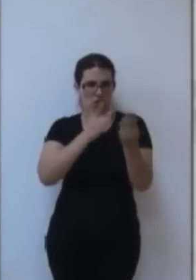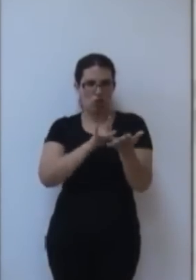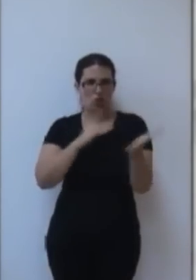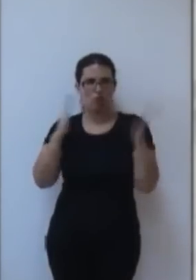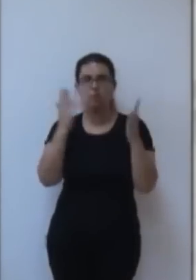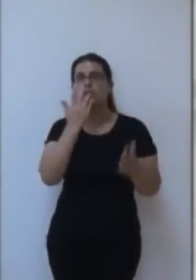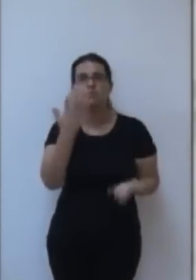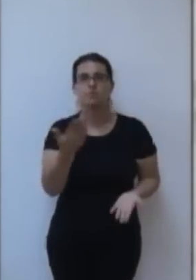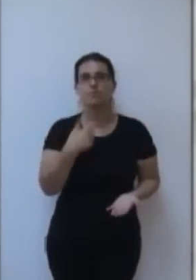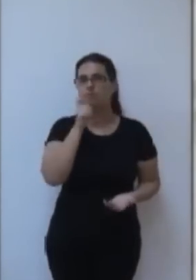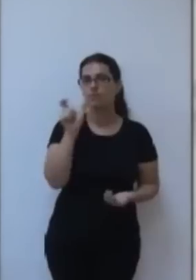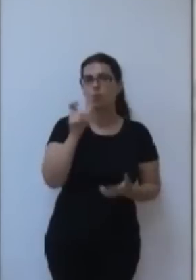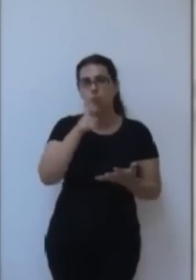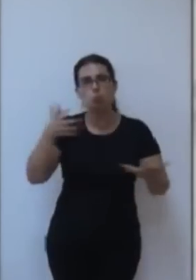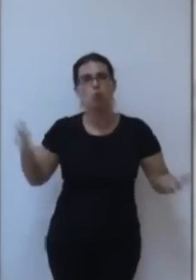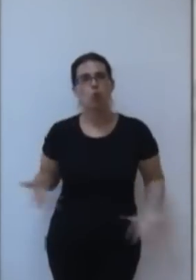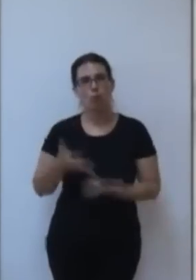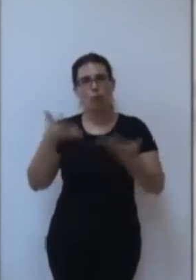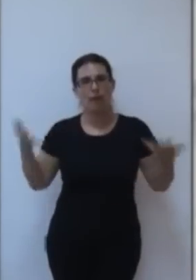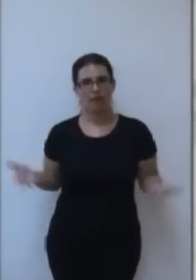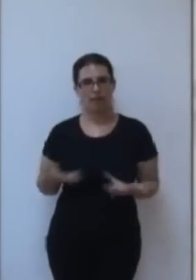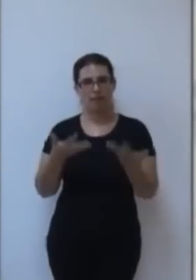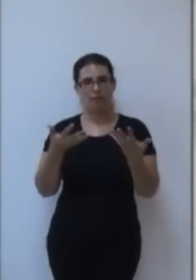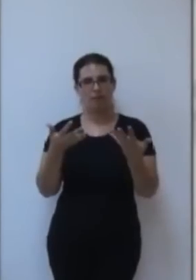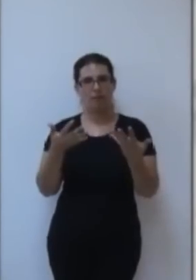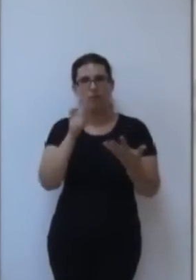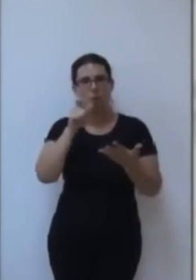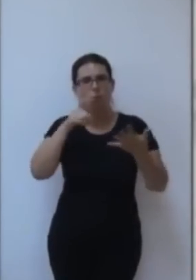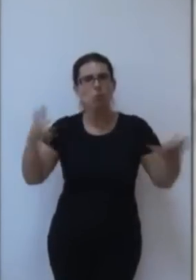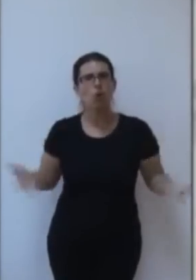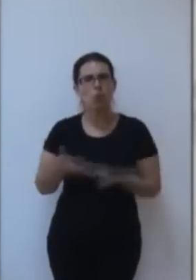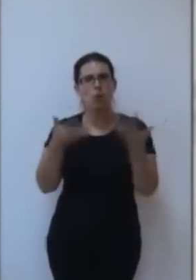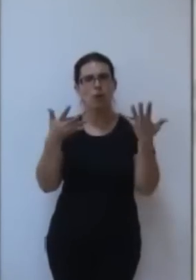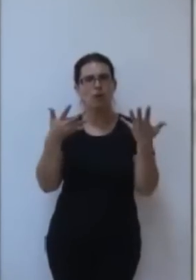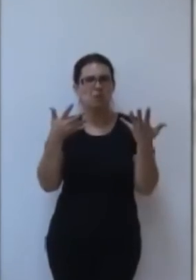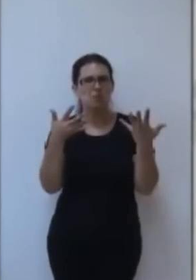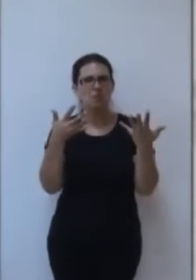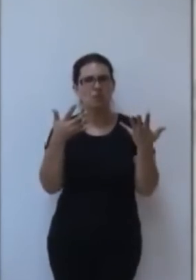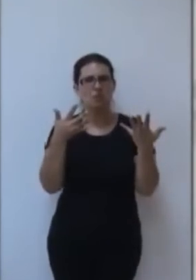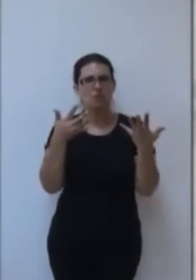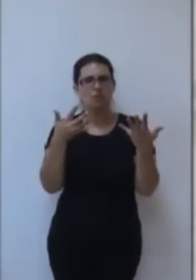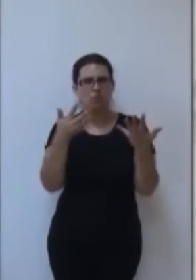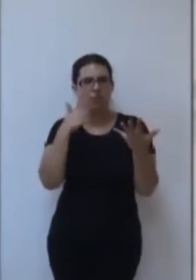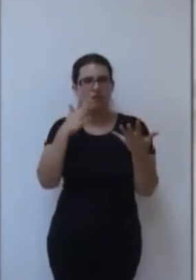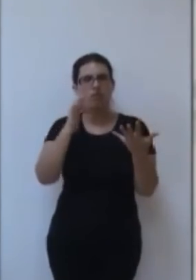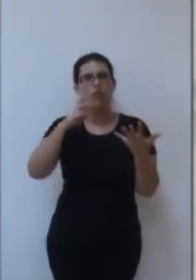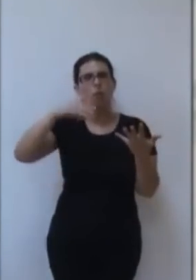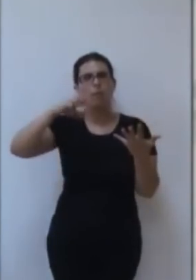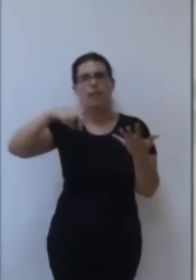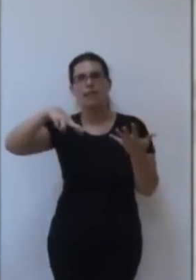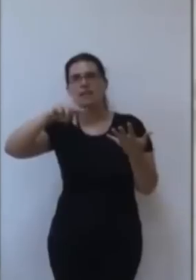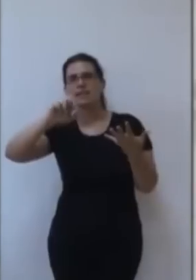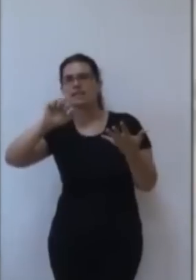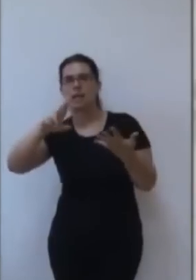la palabra promover, dicen, no, promover, ¿por qué promover? Fomentar, ¿no? Parece que está más asimilada, ¿no?